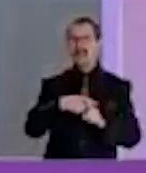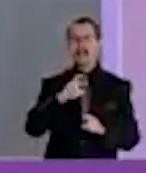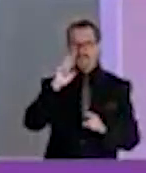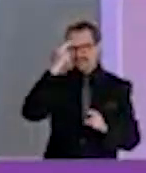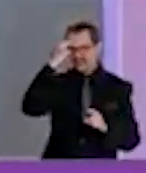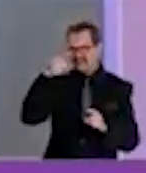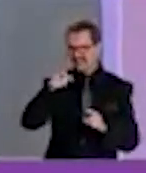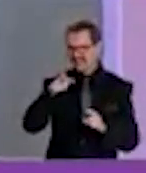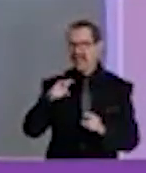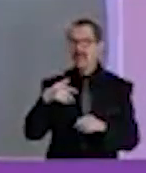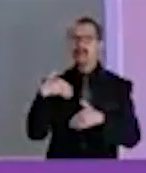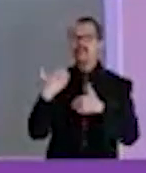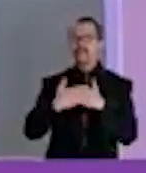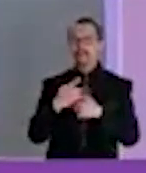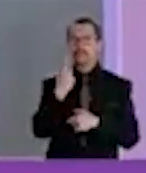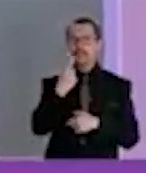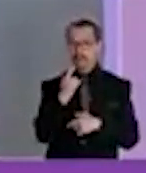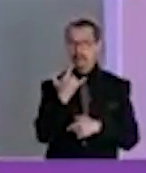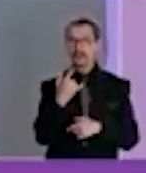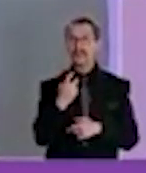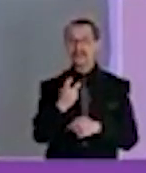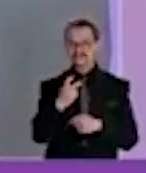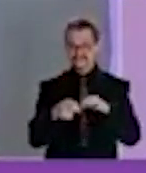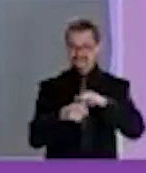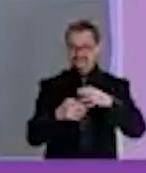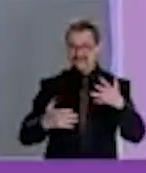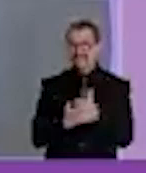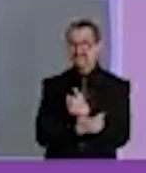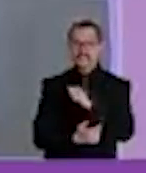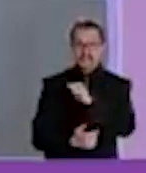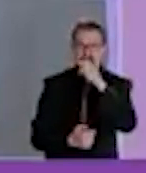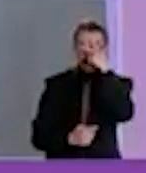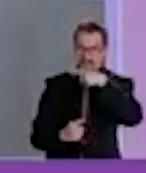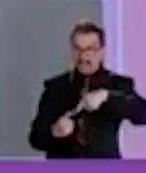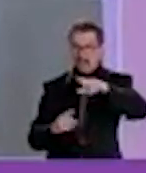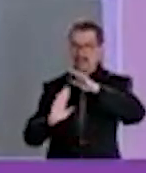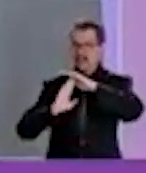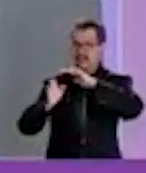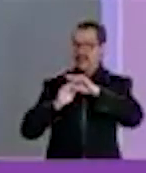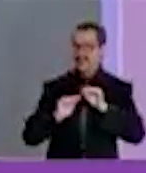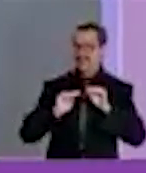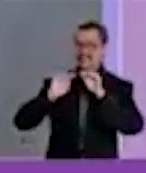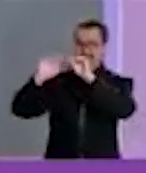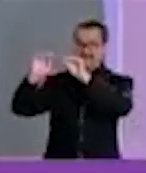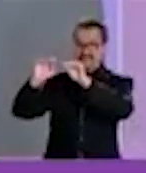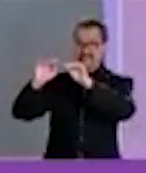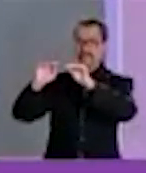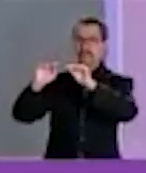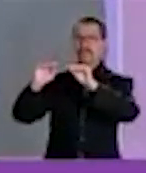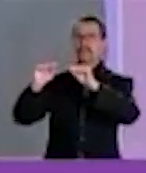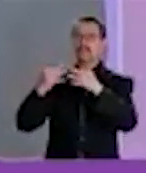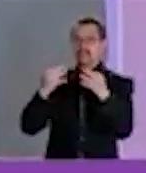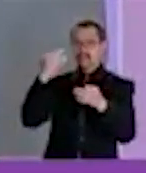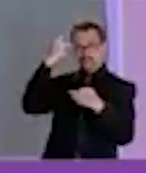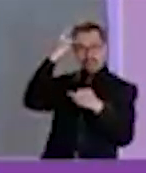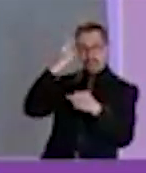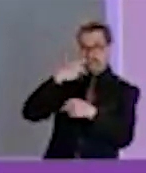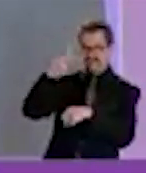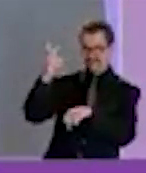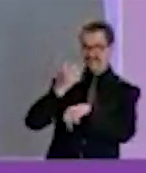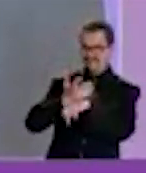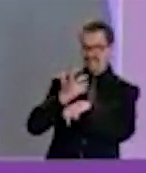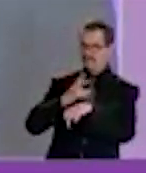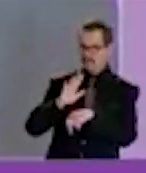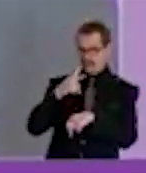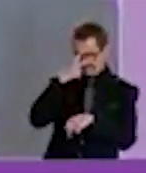para proteger justamente a todos esos mexicanos que no están en territorio mexicano están en territorio estadounidense y están siendo